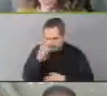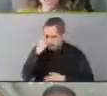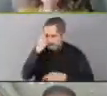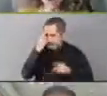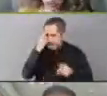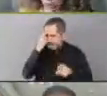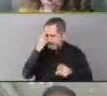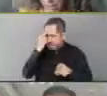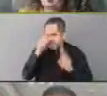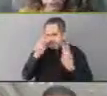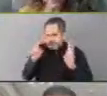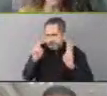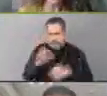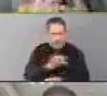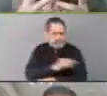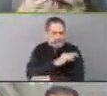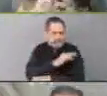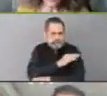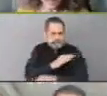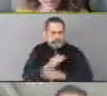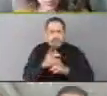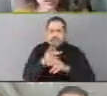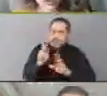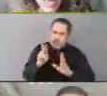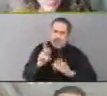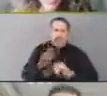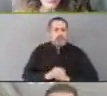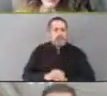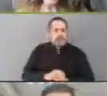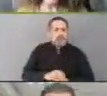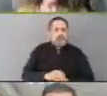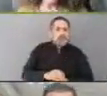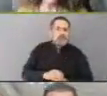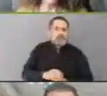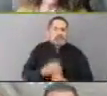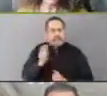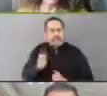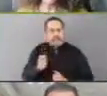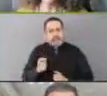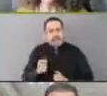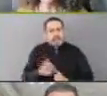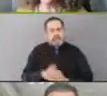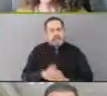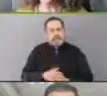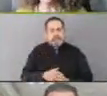la vacunación. Pero bueno, tenemos que el